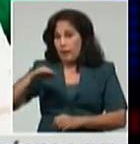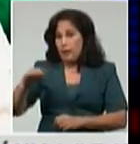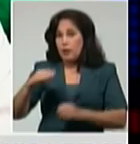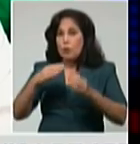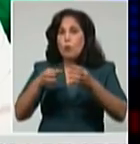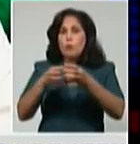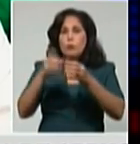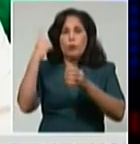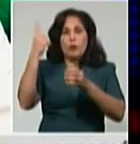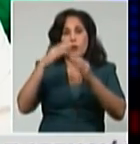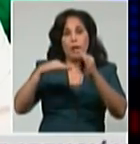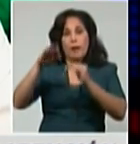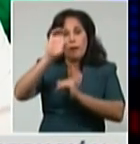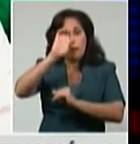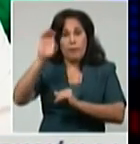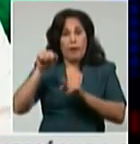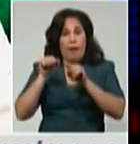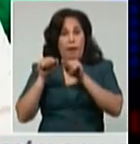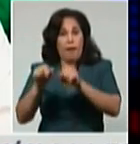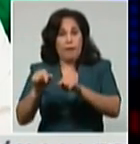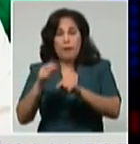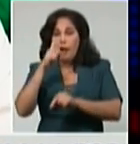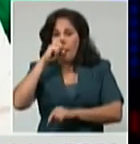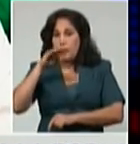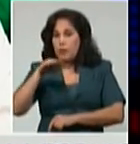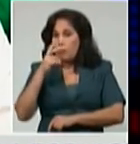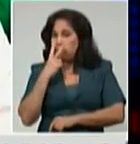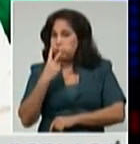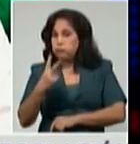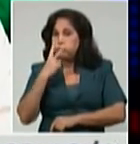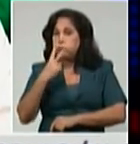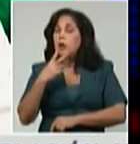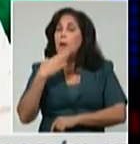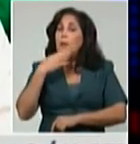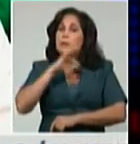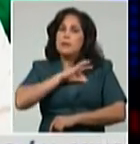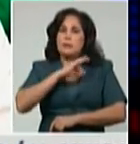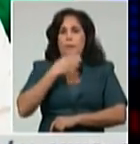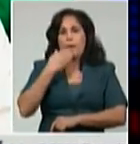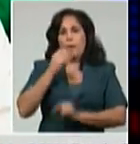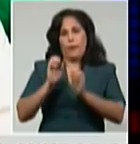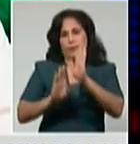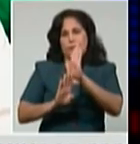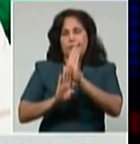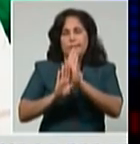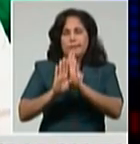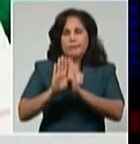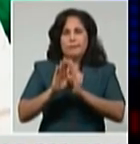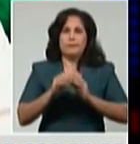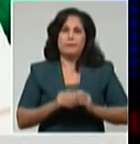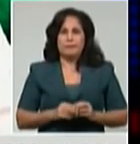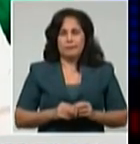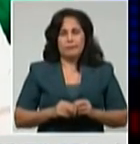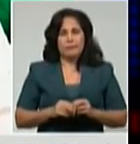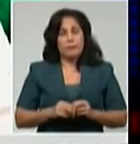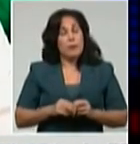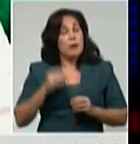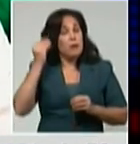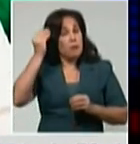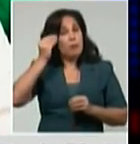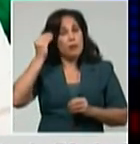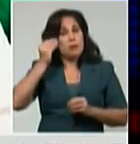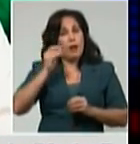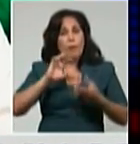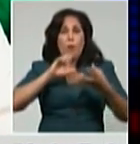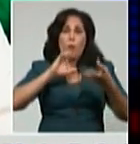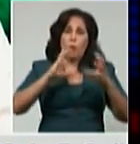Nacional, pues la evolución es favorable en este niño y esperemos que no tengan